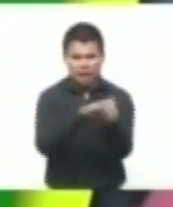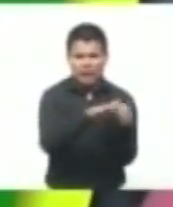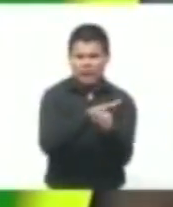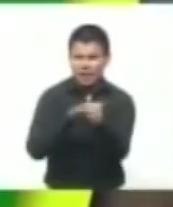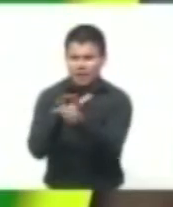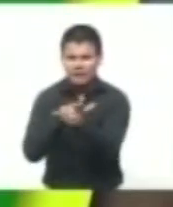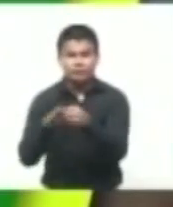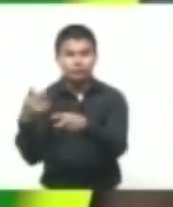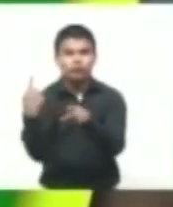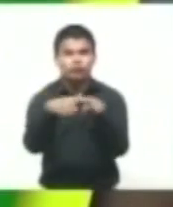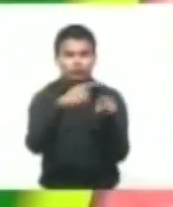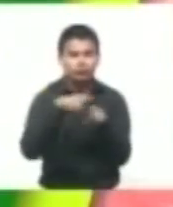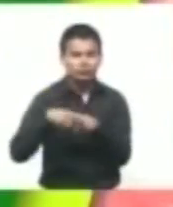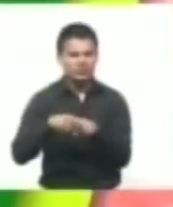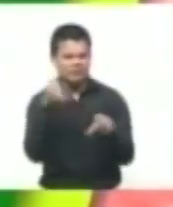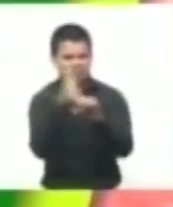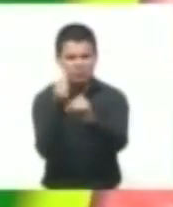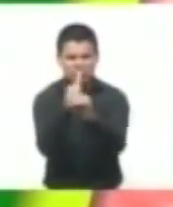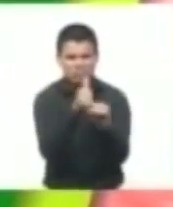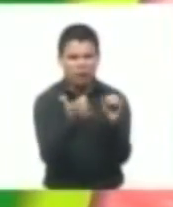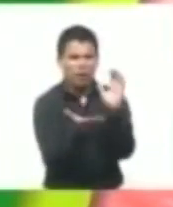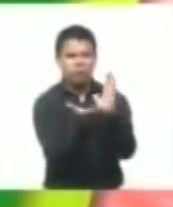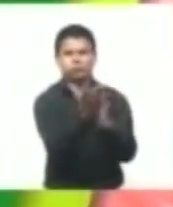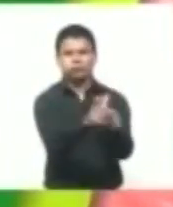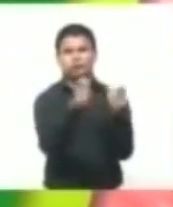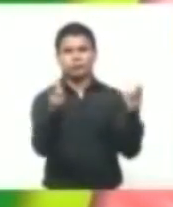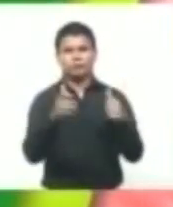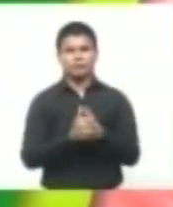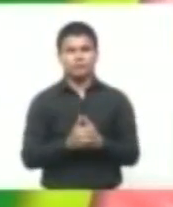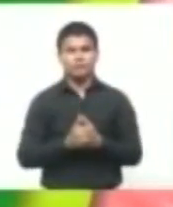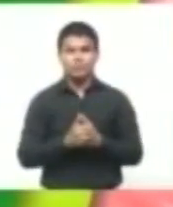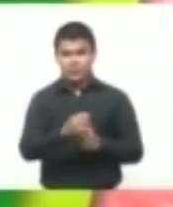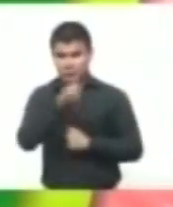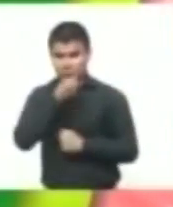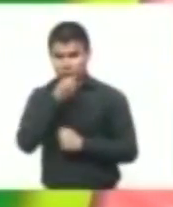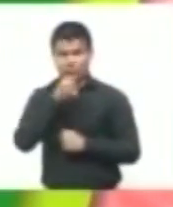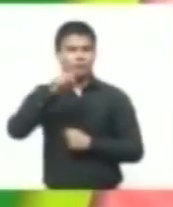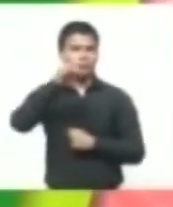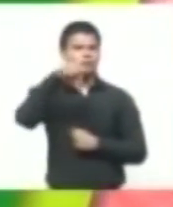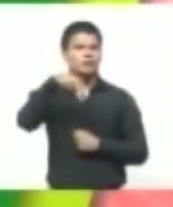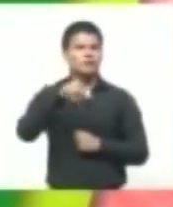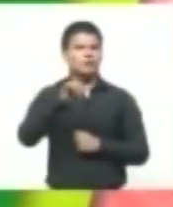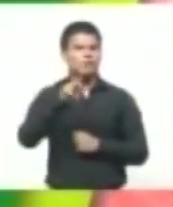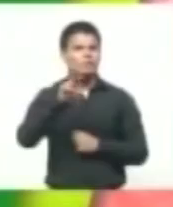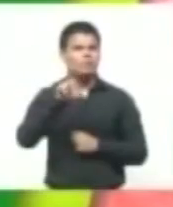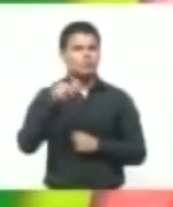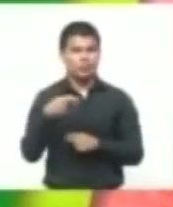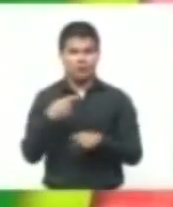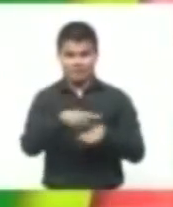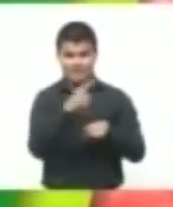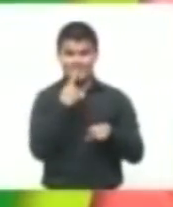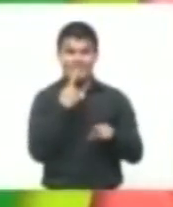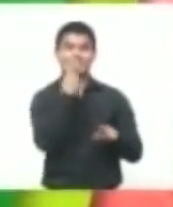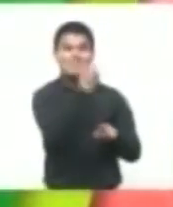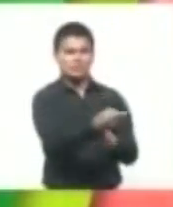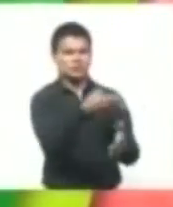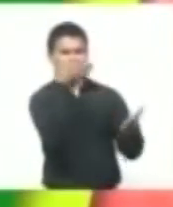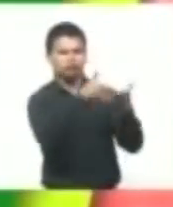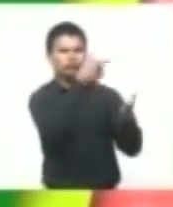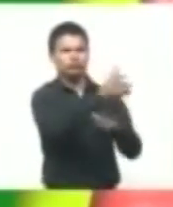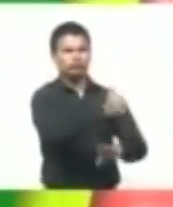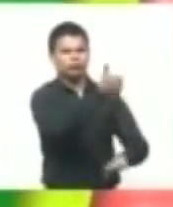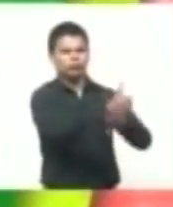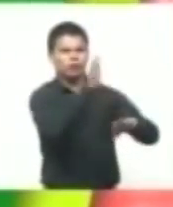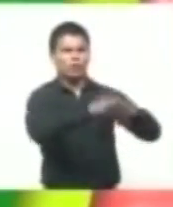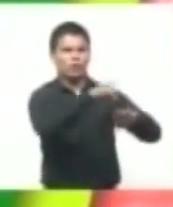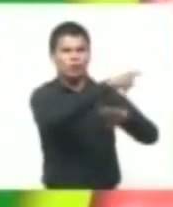Colombia siguen en aumento. La periodista Ginette Bedoya acusa a exjefe de la DIJÍN de ser el autor intelectual de su